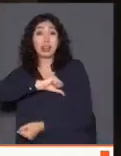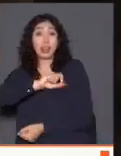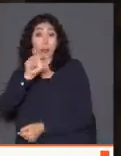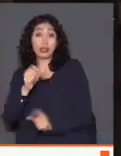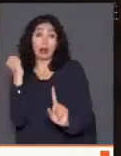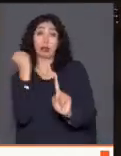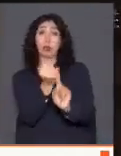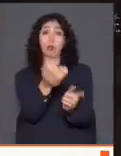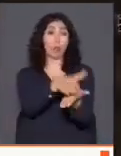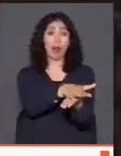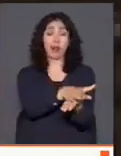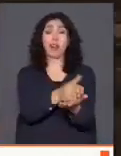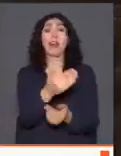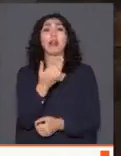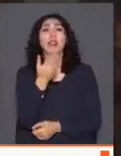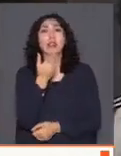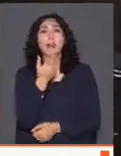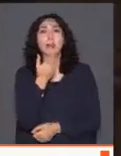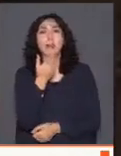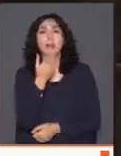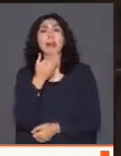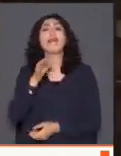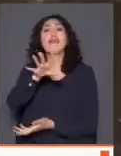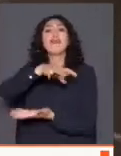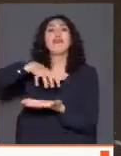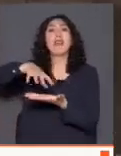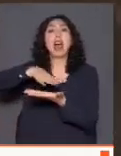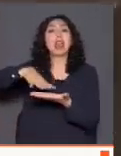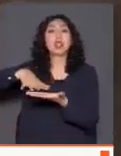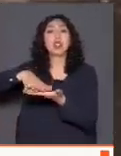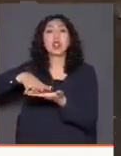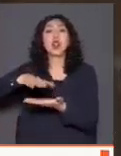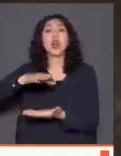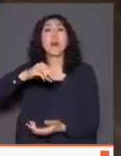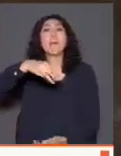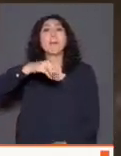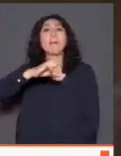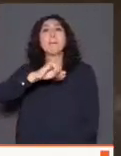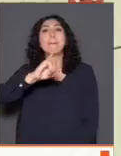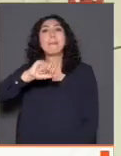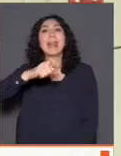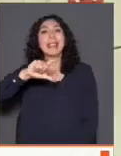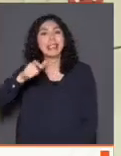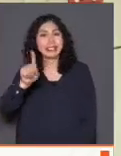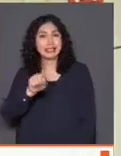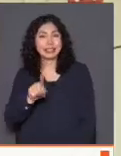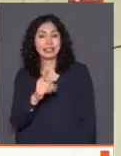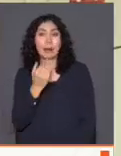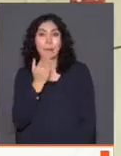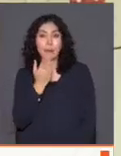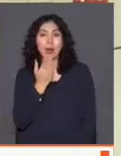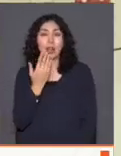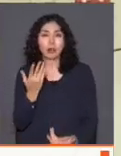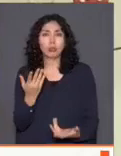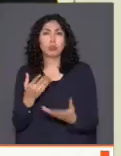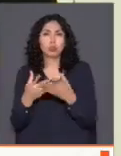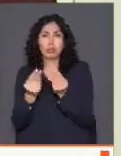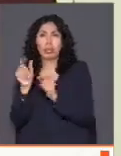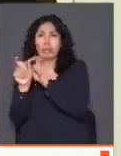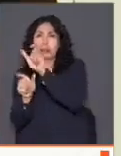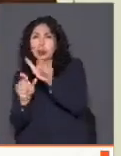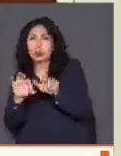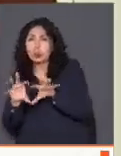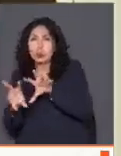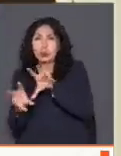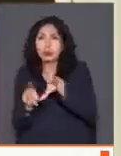junto a una obligada intervención en el barrio Meigs para desarticular a peligrosas mafias. La alarma levantada por las encerronas en autopistas